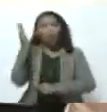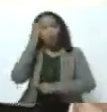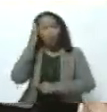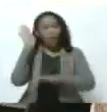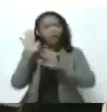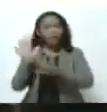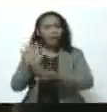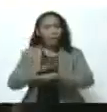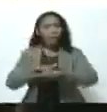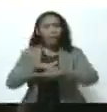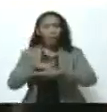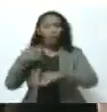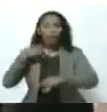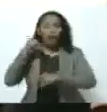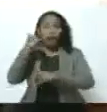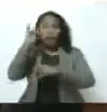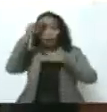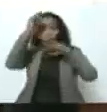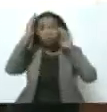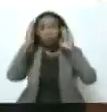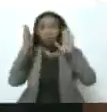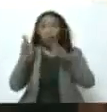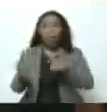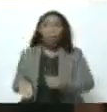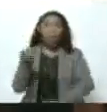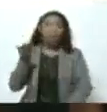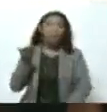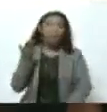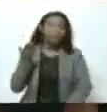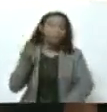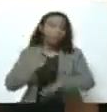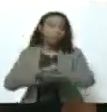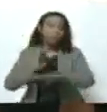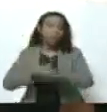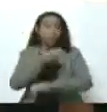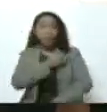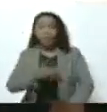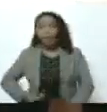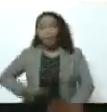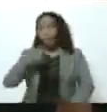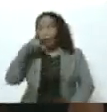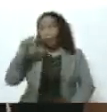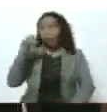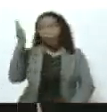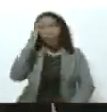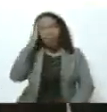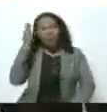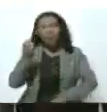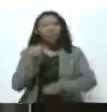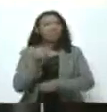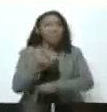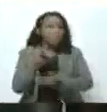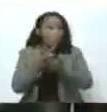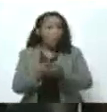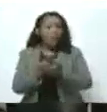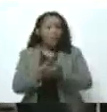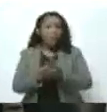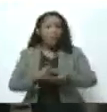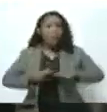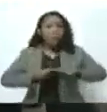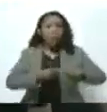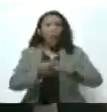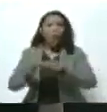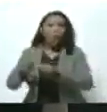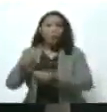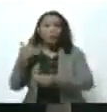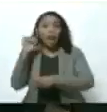ministro, bueno, tiene atención prioritaria por parte del presidente Nicolás Maduro. Saber cuántas toneladas se distribuyen, si